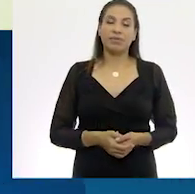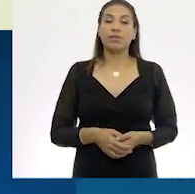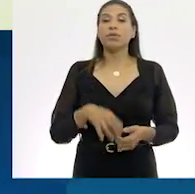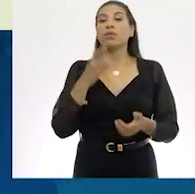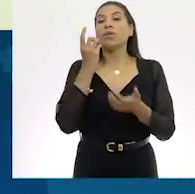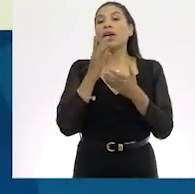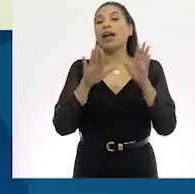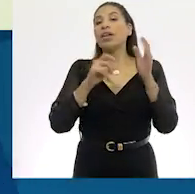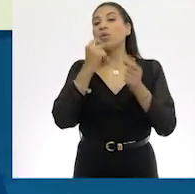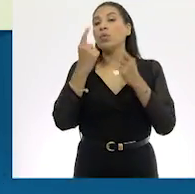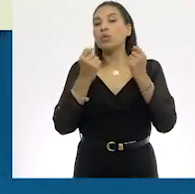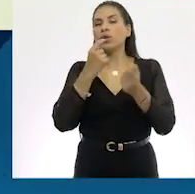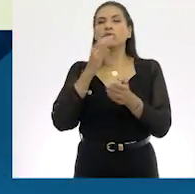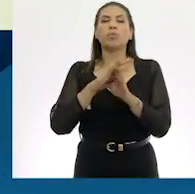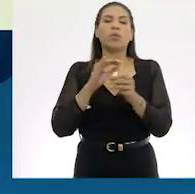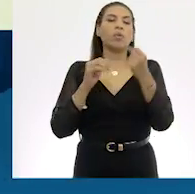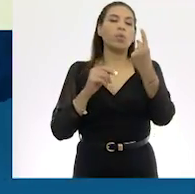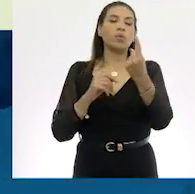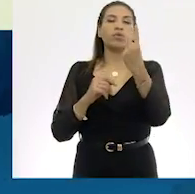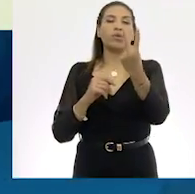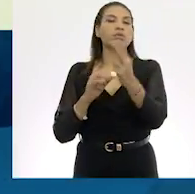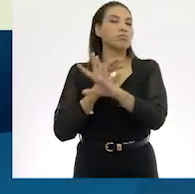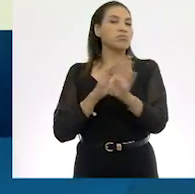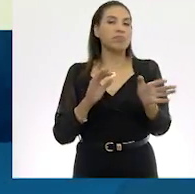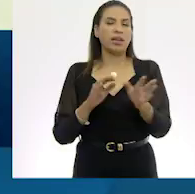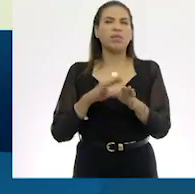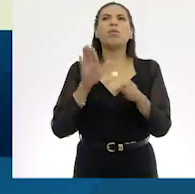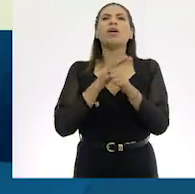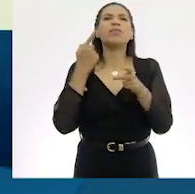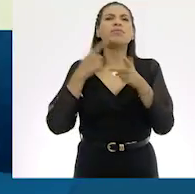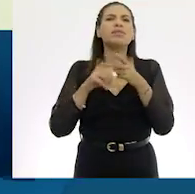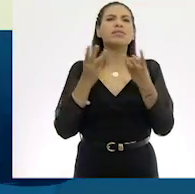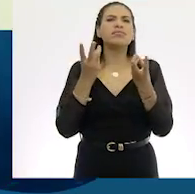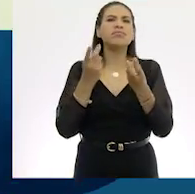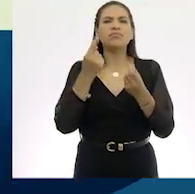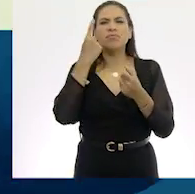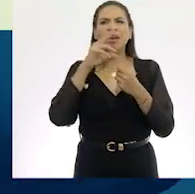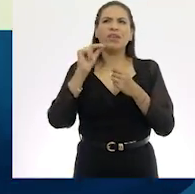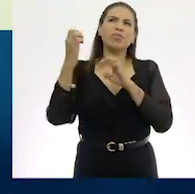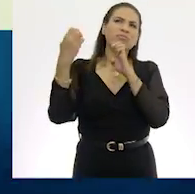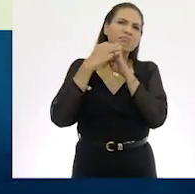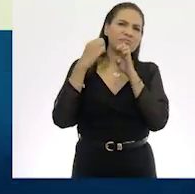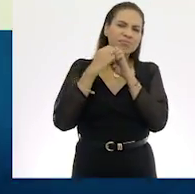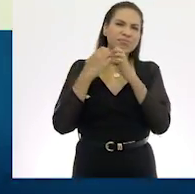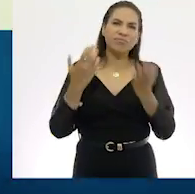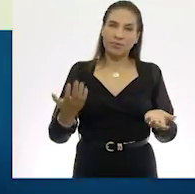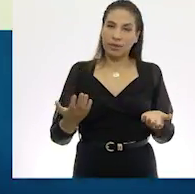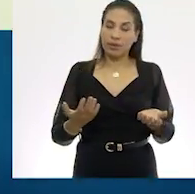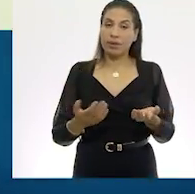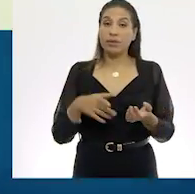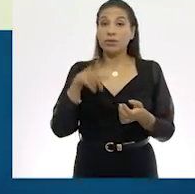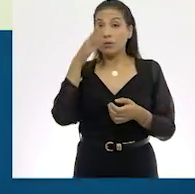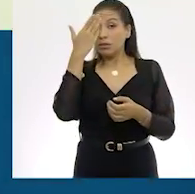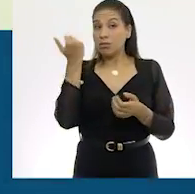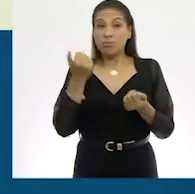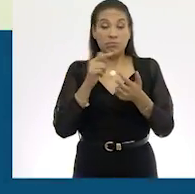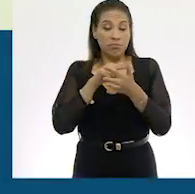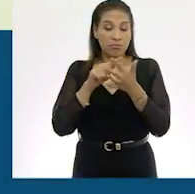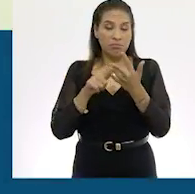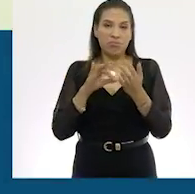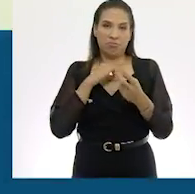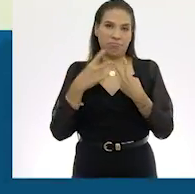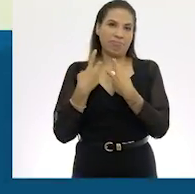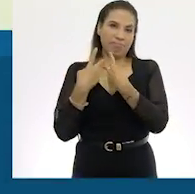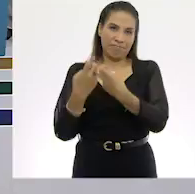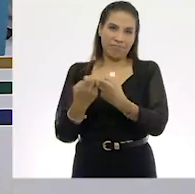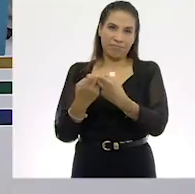solo cuenta hasta 2. ¿Por qué alguien empezó a contar? Para evitar engaños. Si no supieras contar, podría